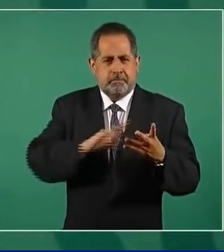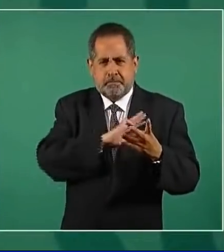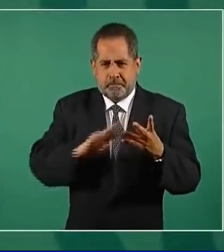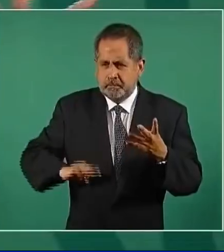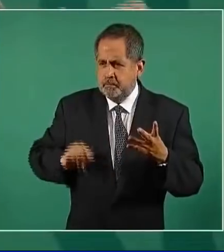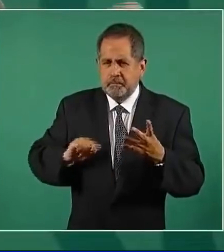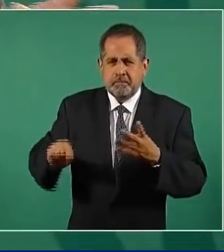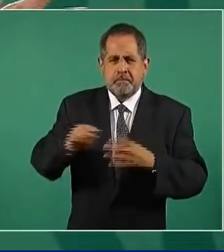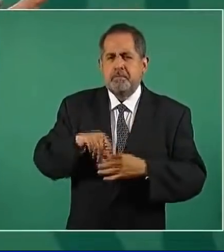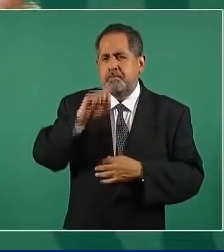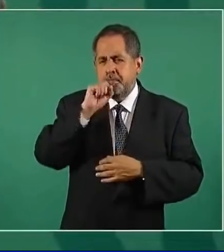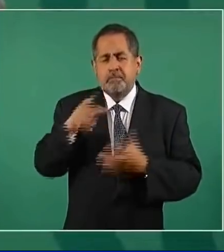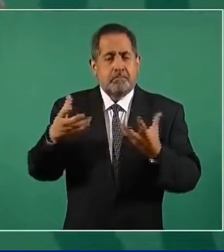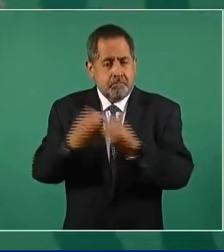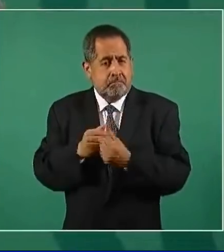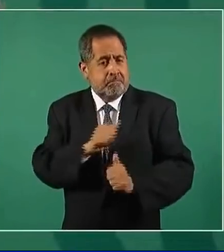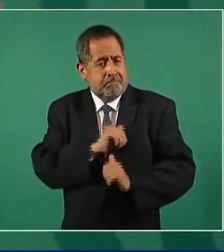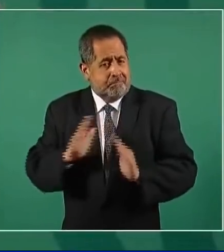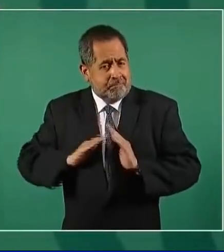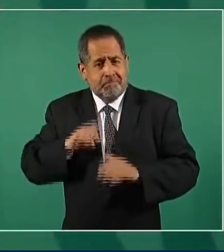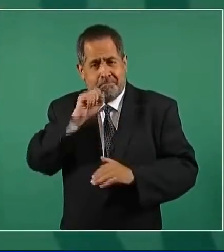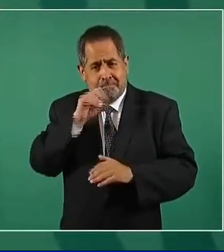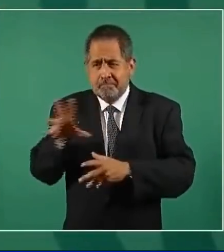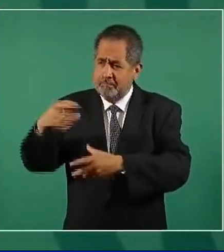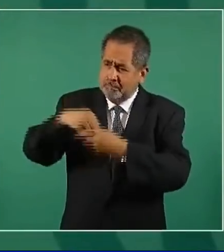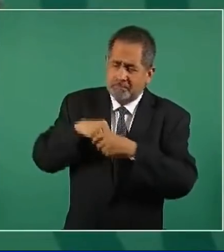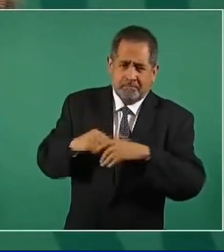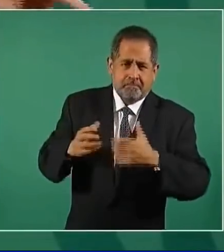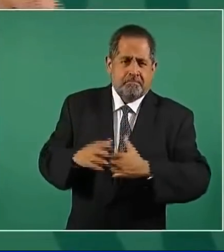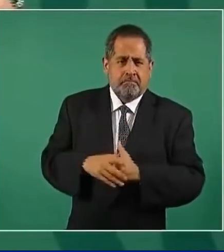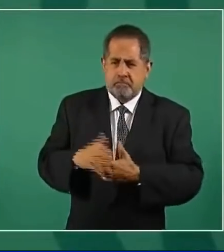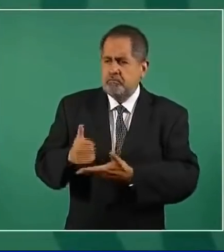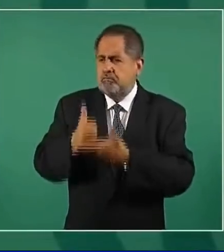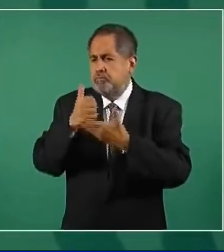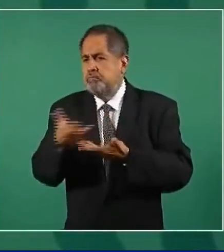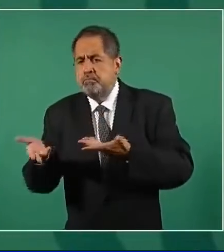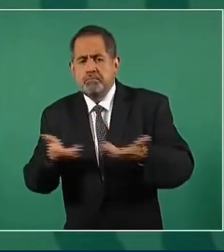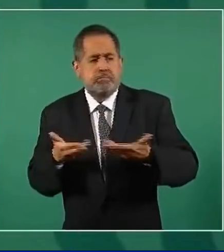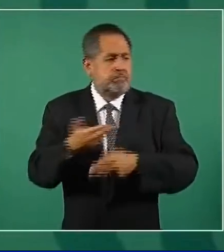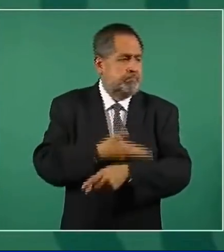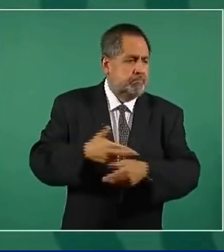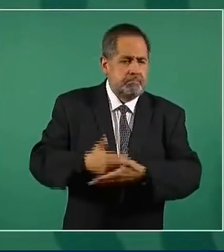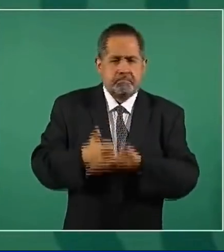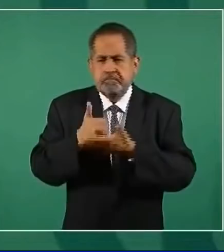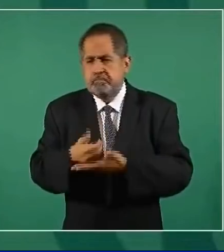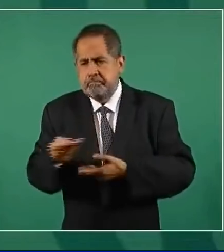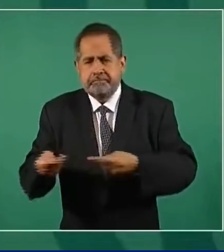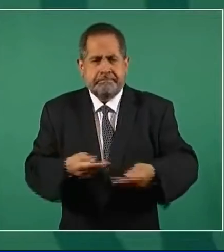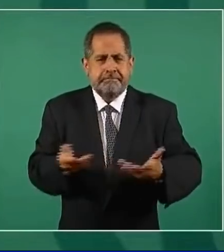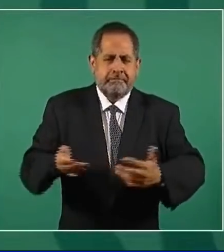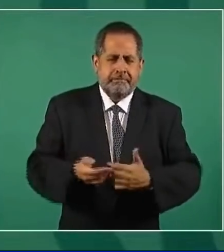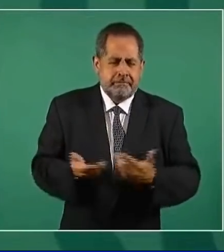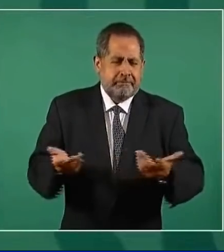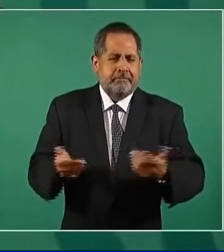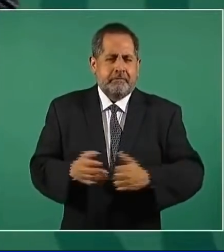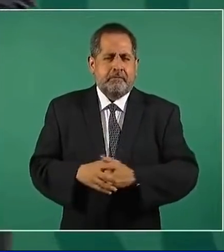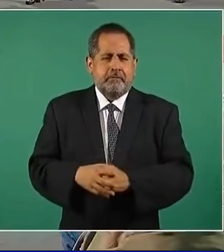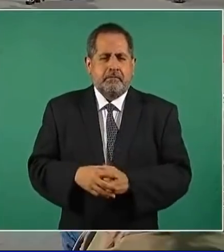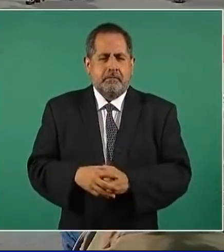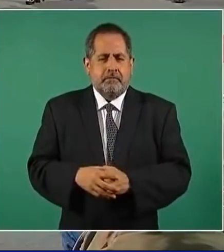y también el ejército te ayuda entonces